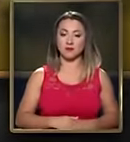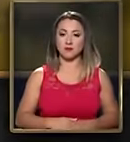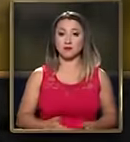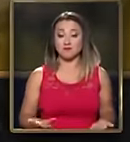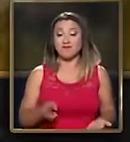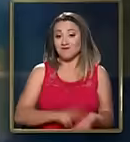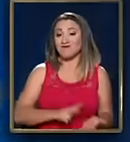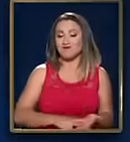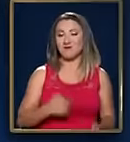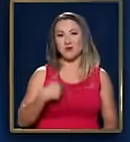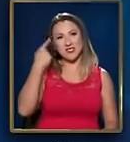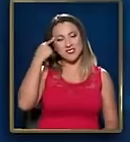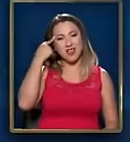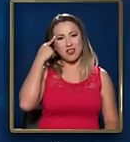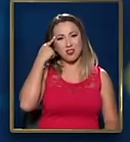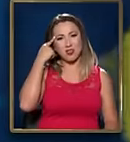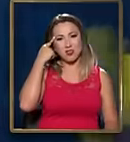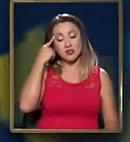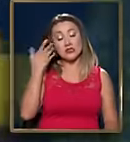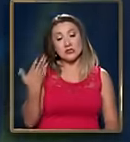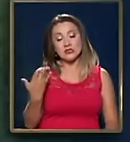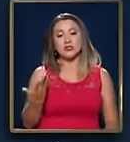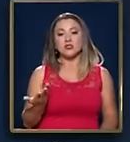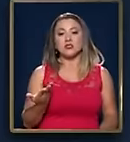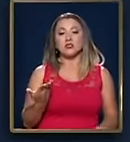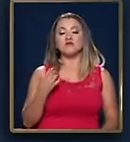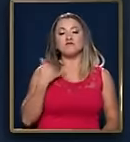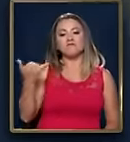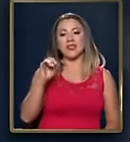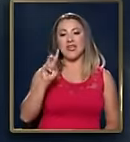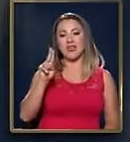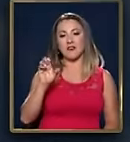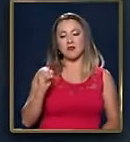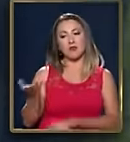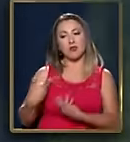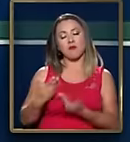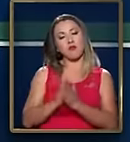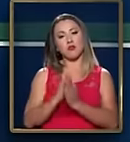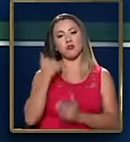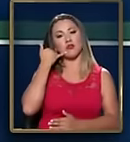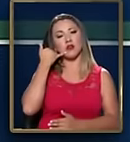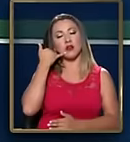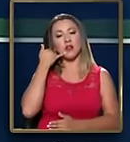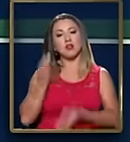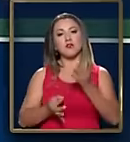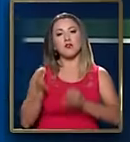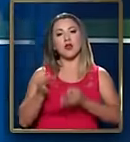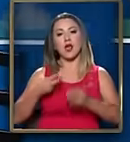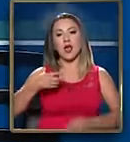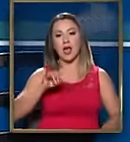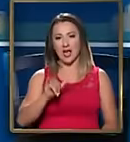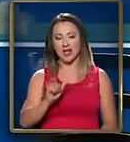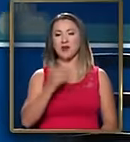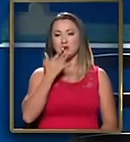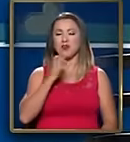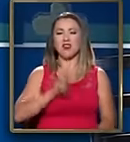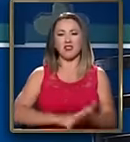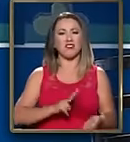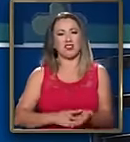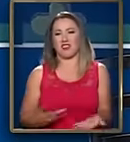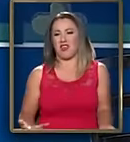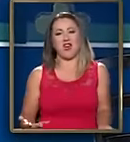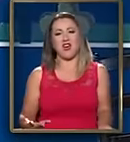Mira, de verdad estoy pensando seriamente en llamar a Evo Morales para que me dé el teléfono del tribunal de La Haya, porque alguien tiene que